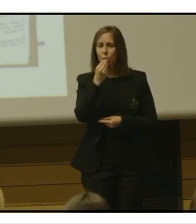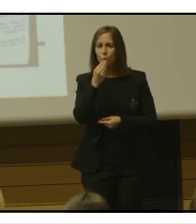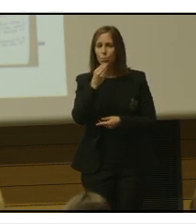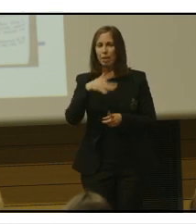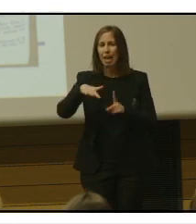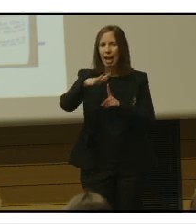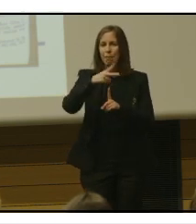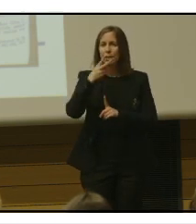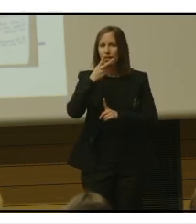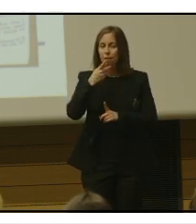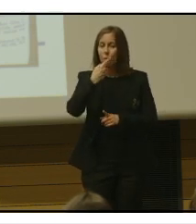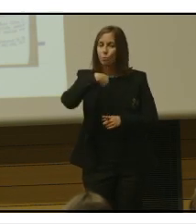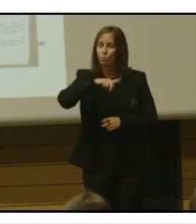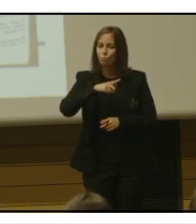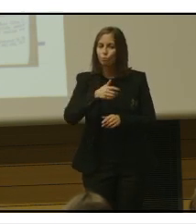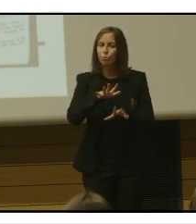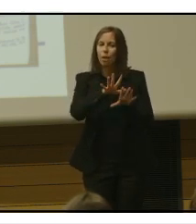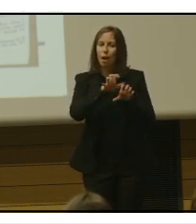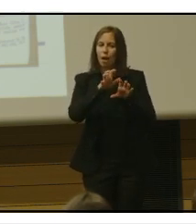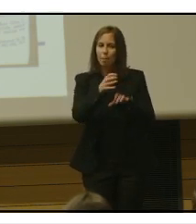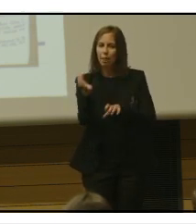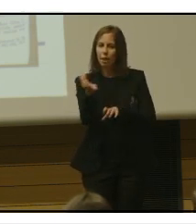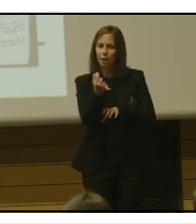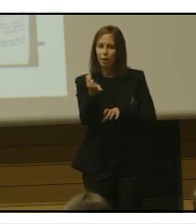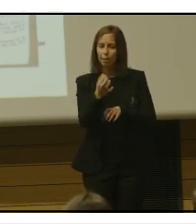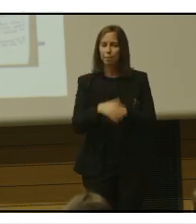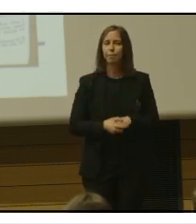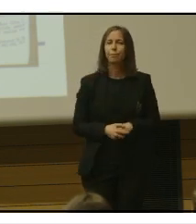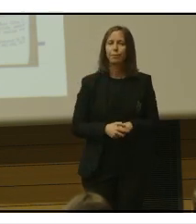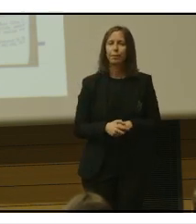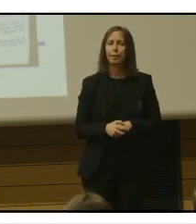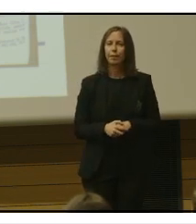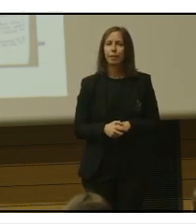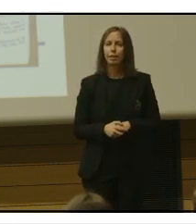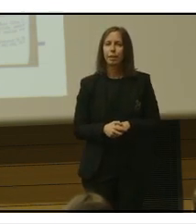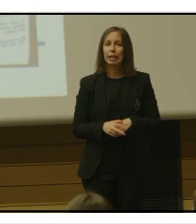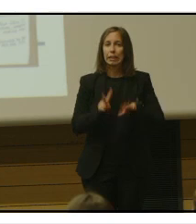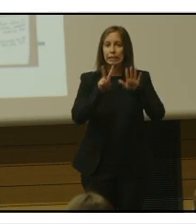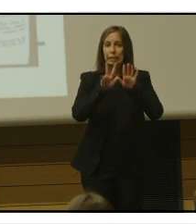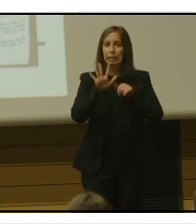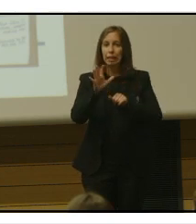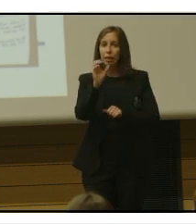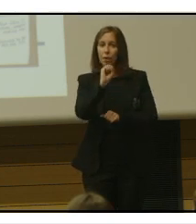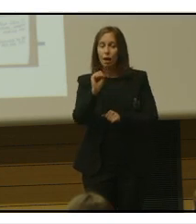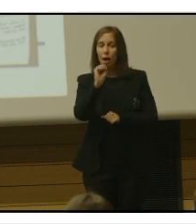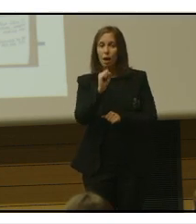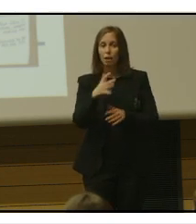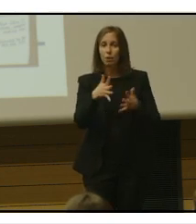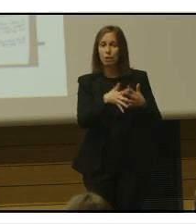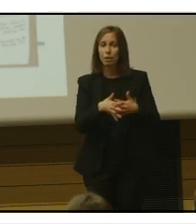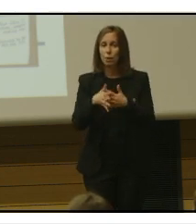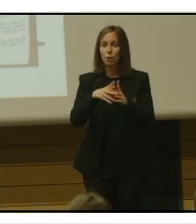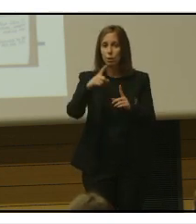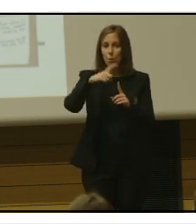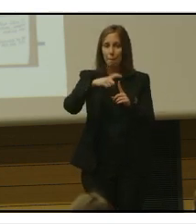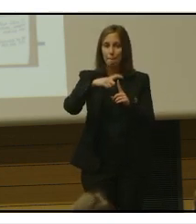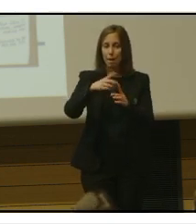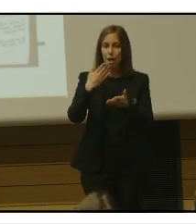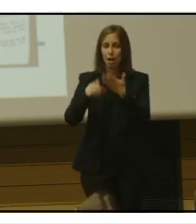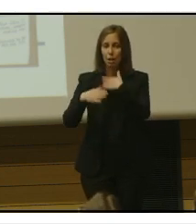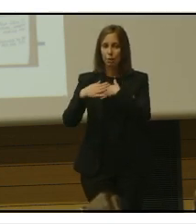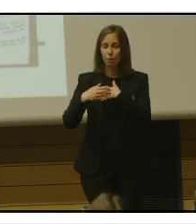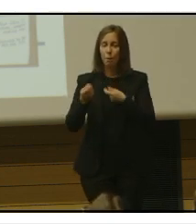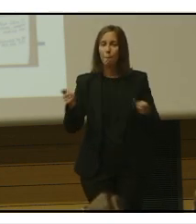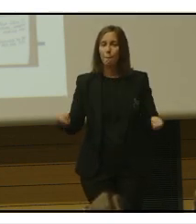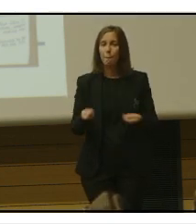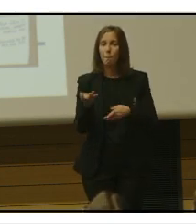es algo de lo que nosotros deberíamos aprender. Bueno, pues hace 75 años, en Estados Unidos, en el mes de mayo, se